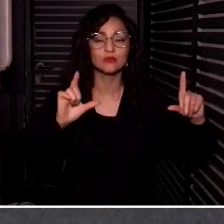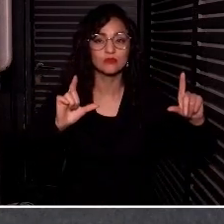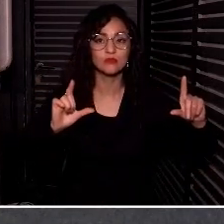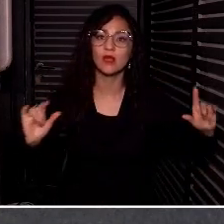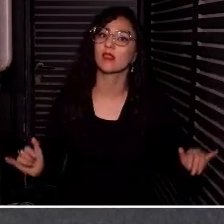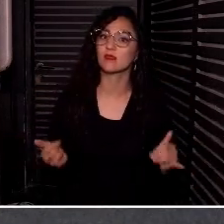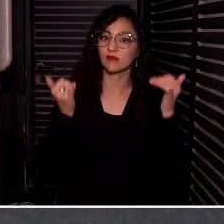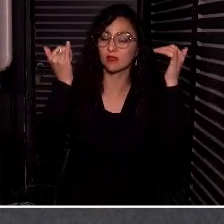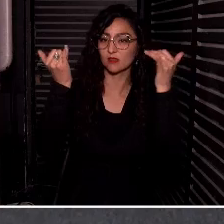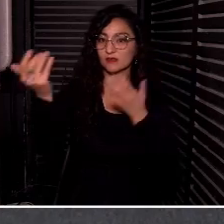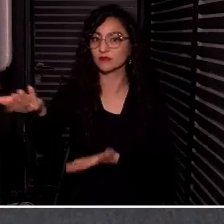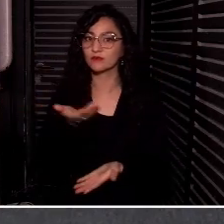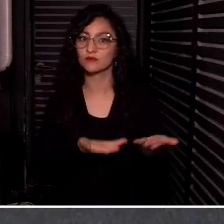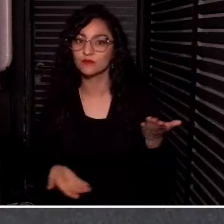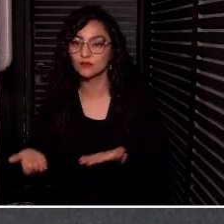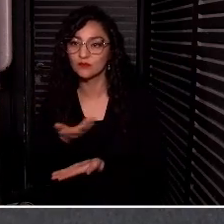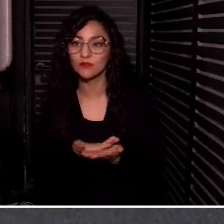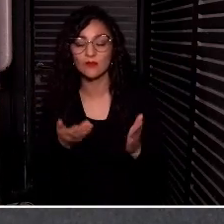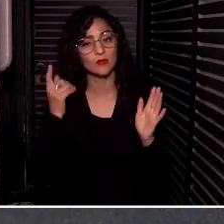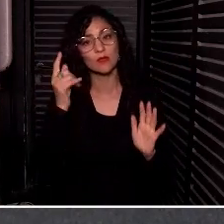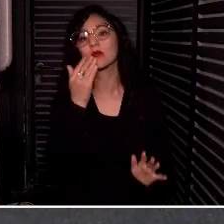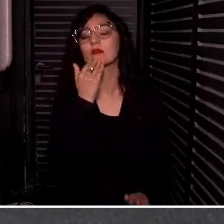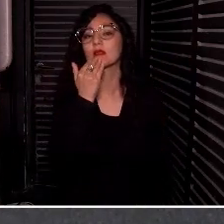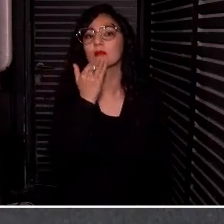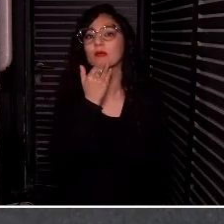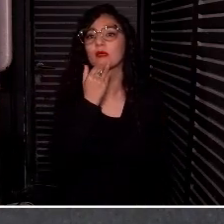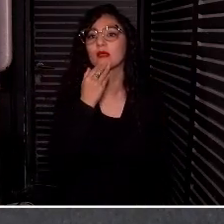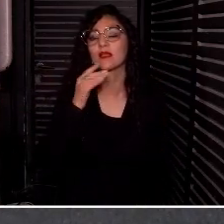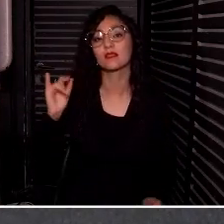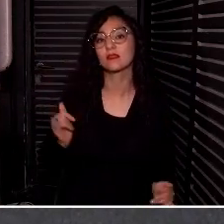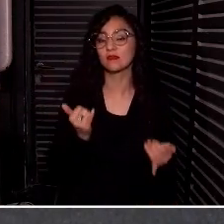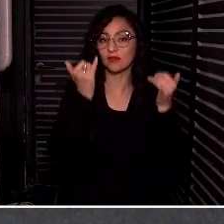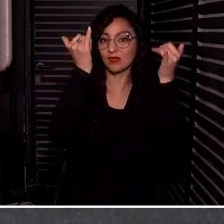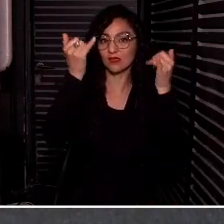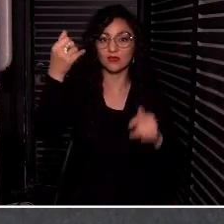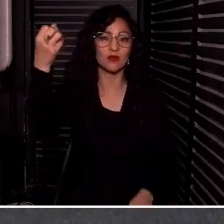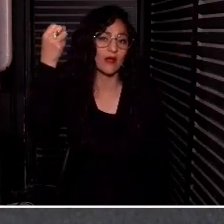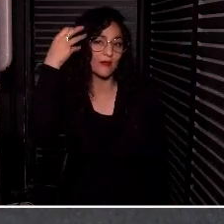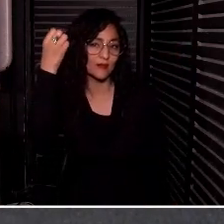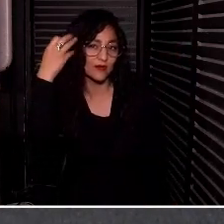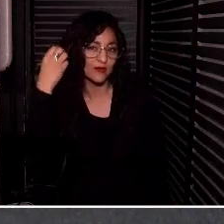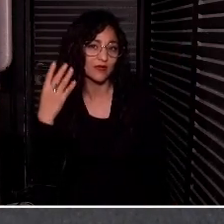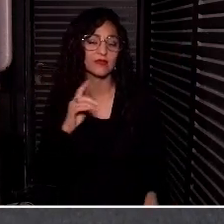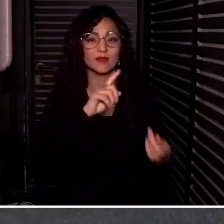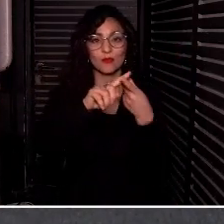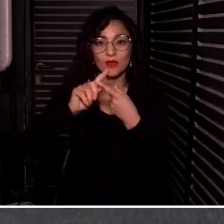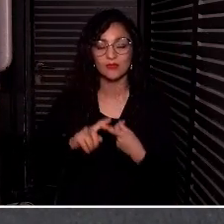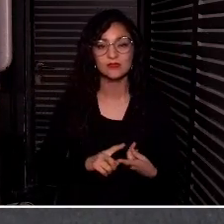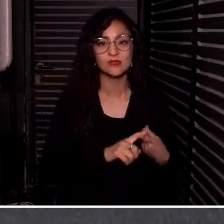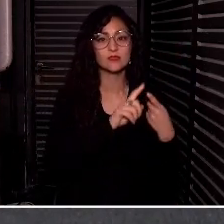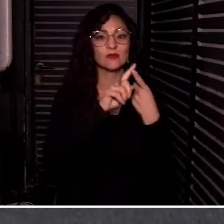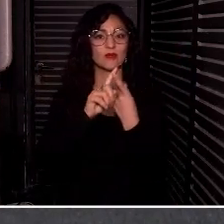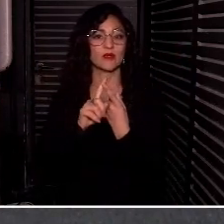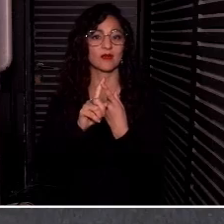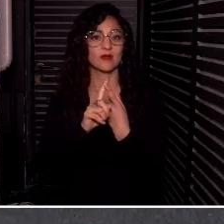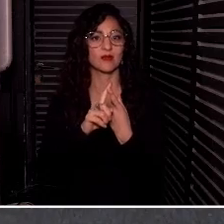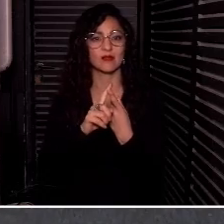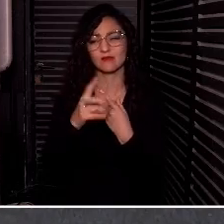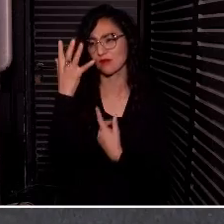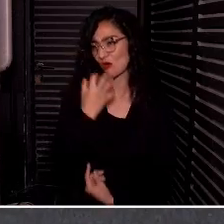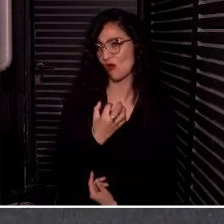entretenerse Pero uno no solo se entretiene sino que aprende participa se